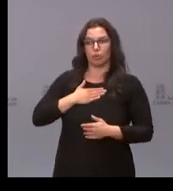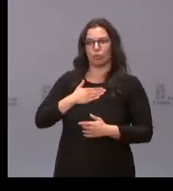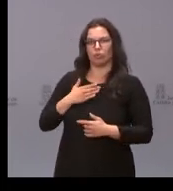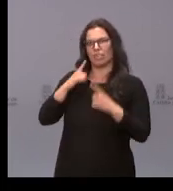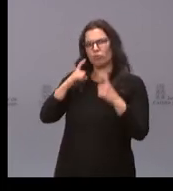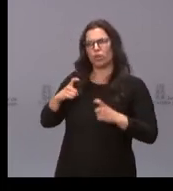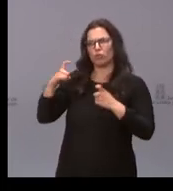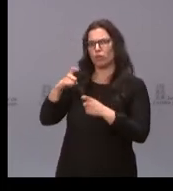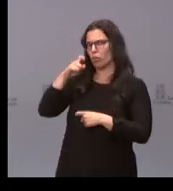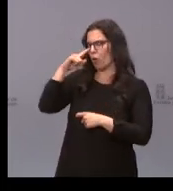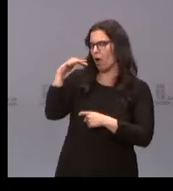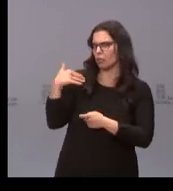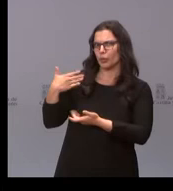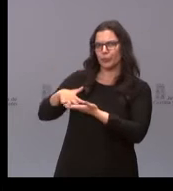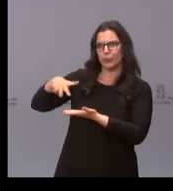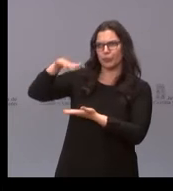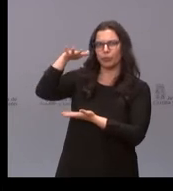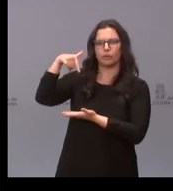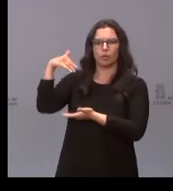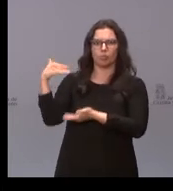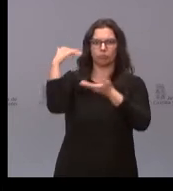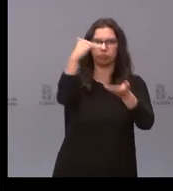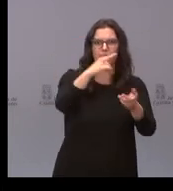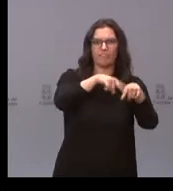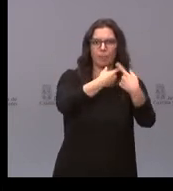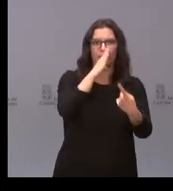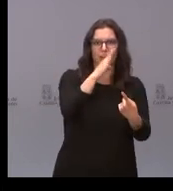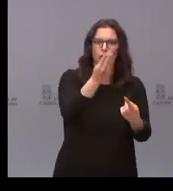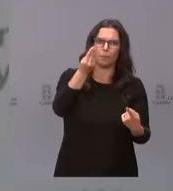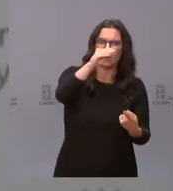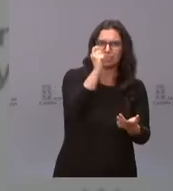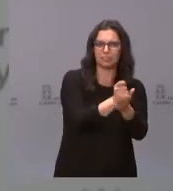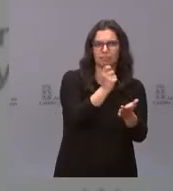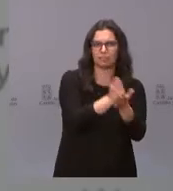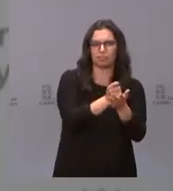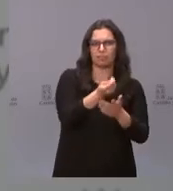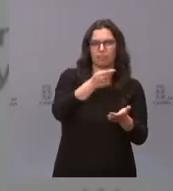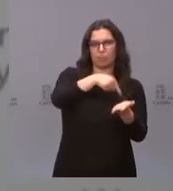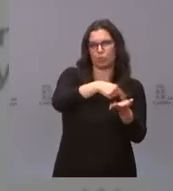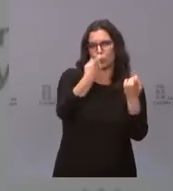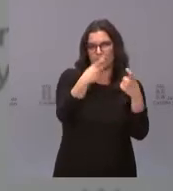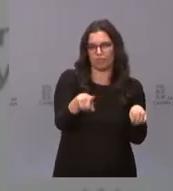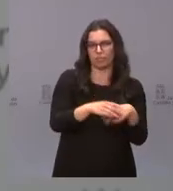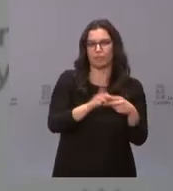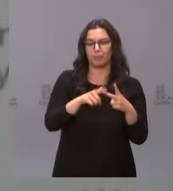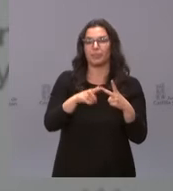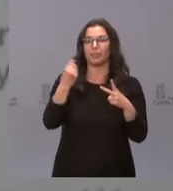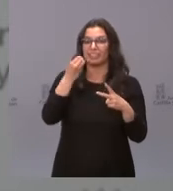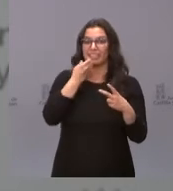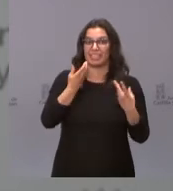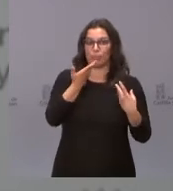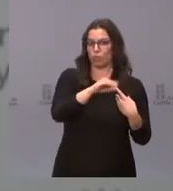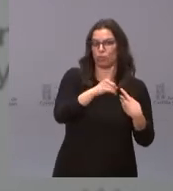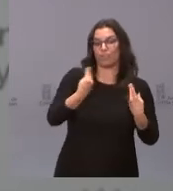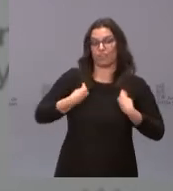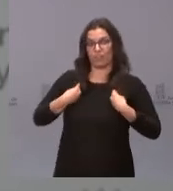esfuerzo transmitido a familiares directos no sea objeto de una nueva imposición que las transmisiones intervivos se favorezca